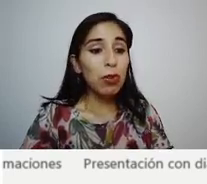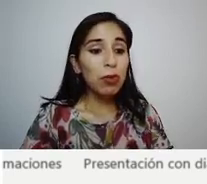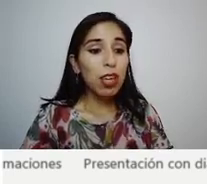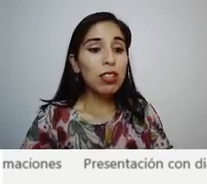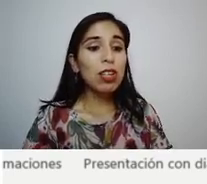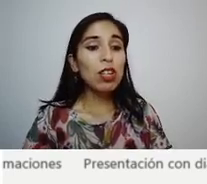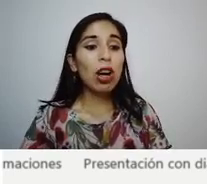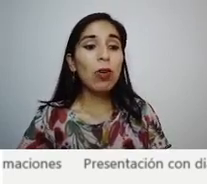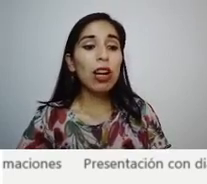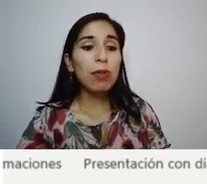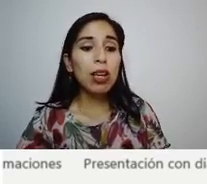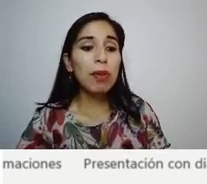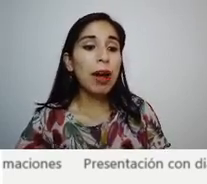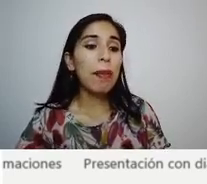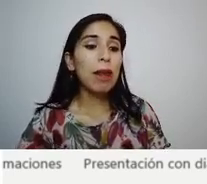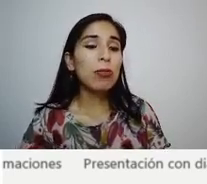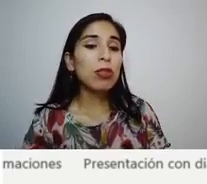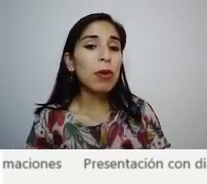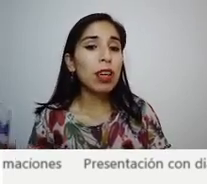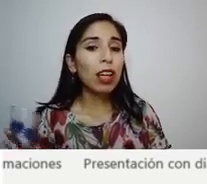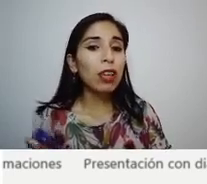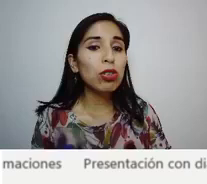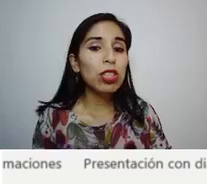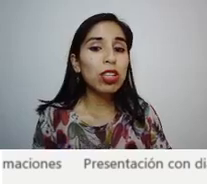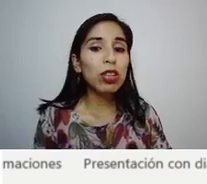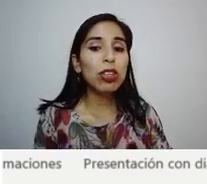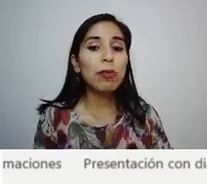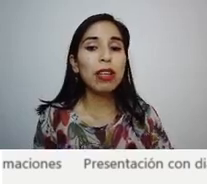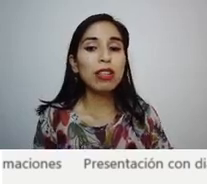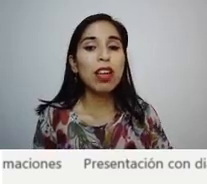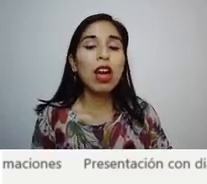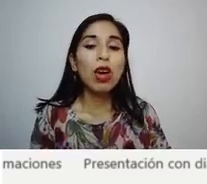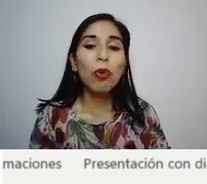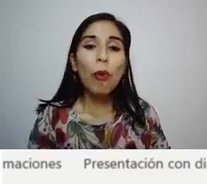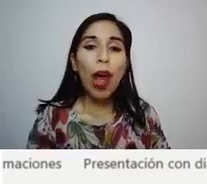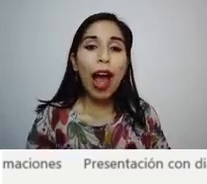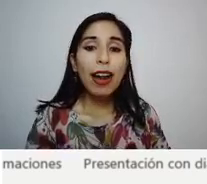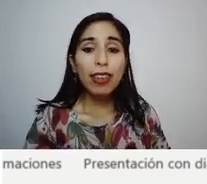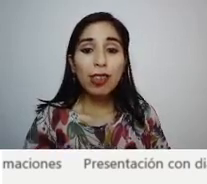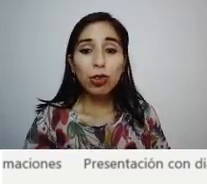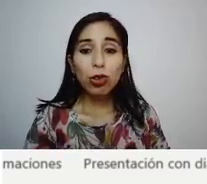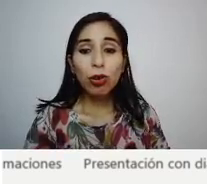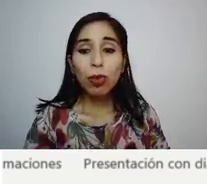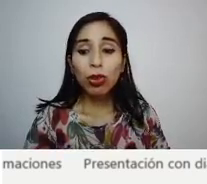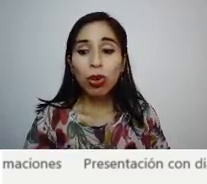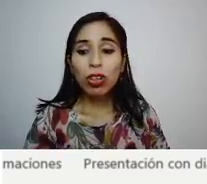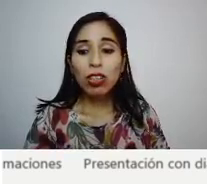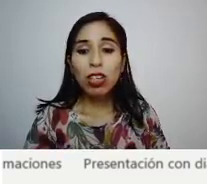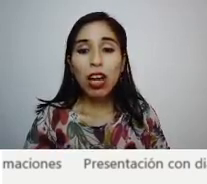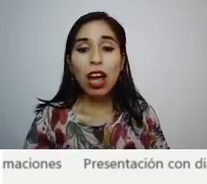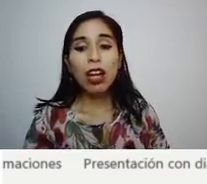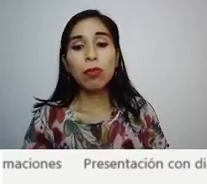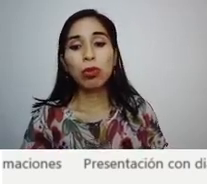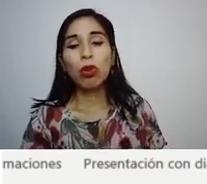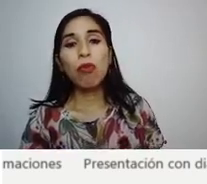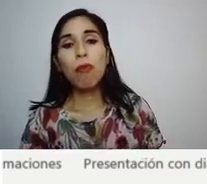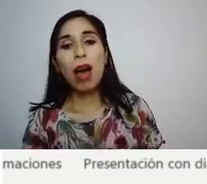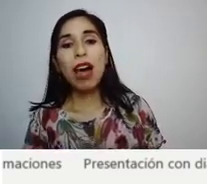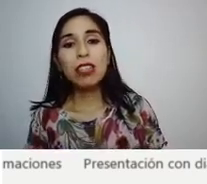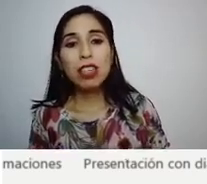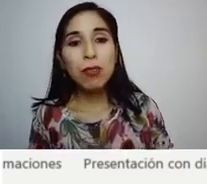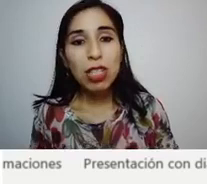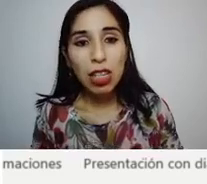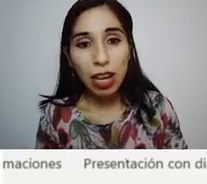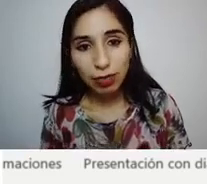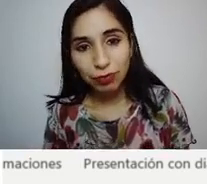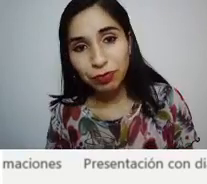muy bien señora juana firma vamos a ver qué nos dicen los demás cuál de estos dos botones será el botón